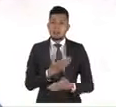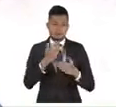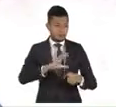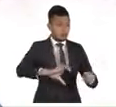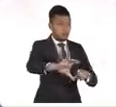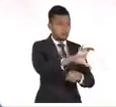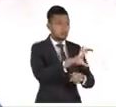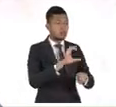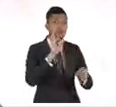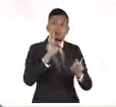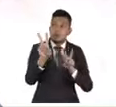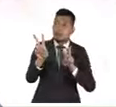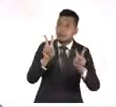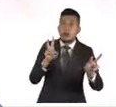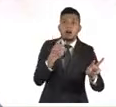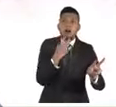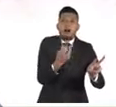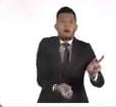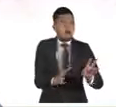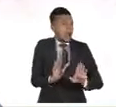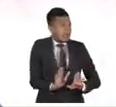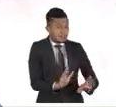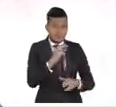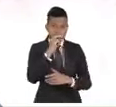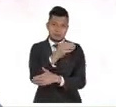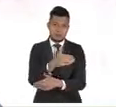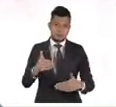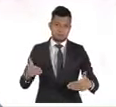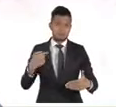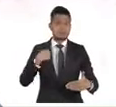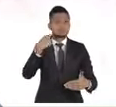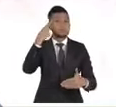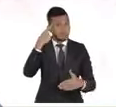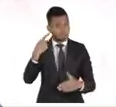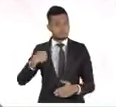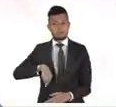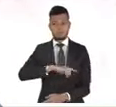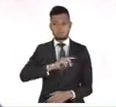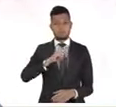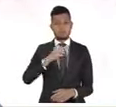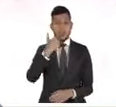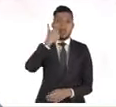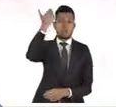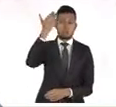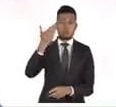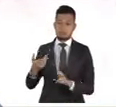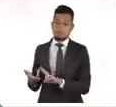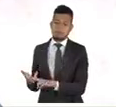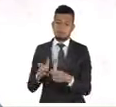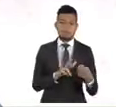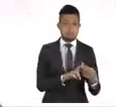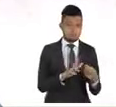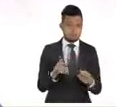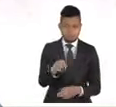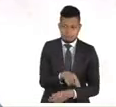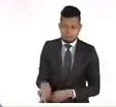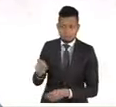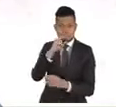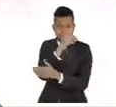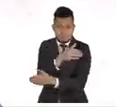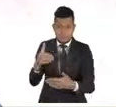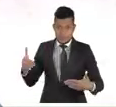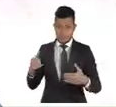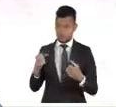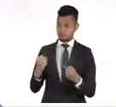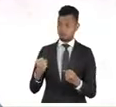ciudad. Yo creo que nosotros como adultos debemos reaprender sobre esta capacidad de asombro y